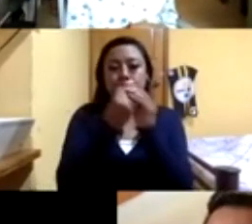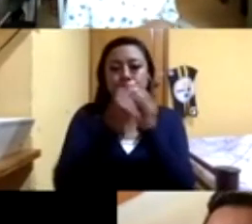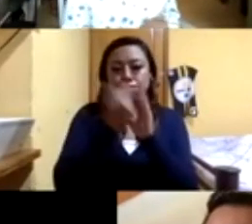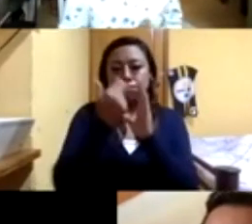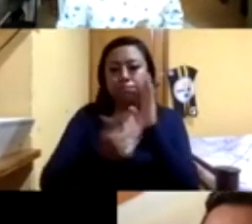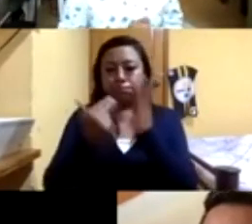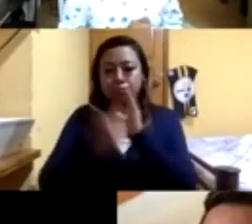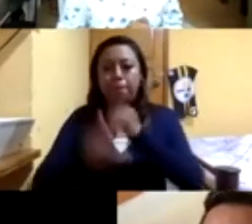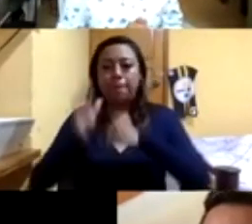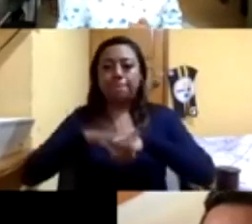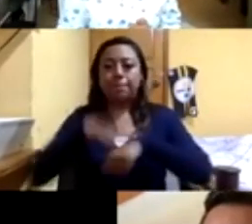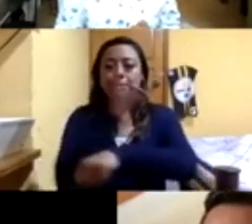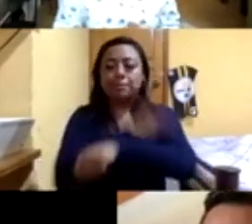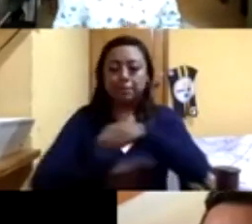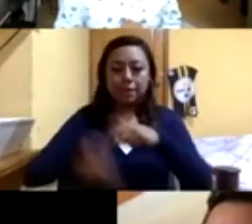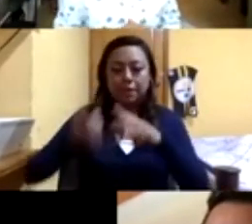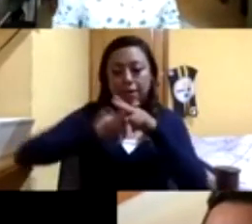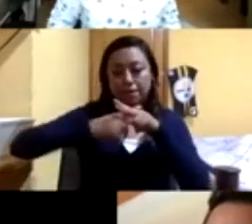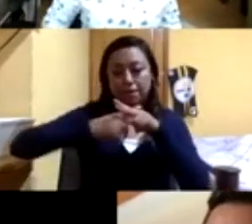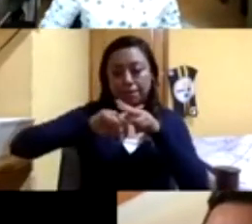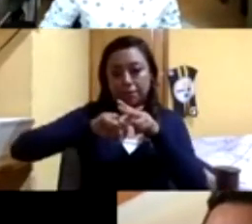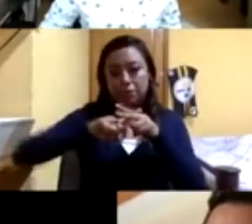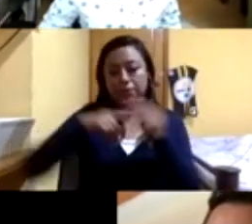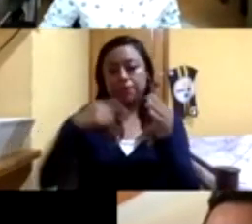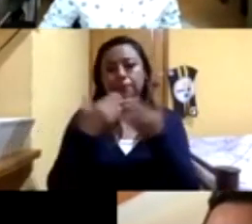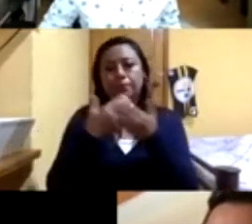nuevamente, muchas gracias a todas y a todos.